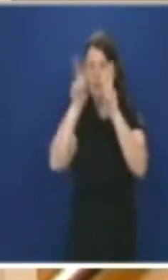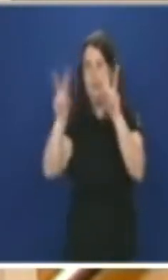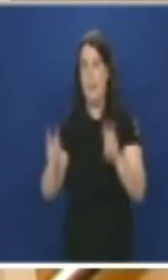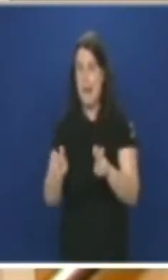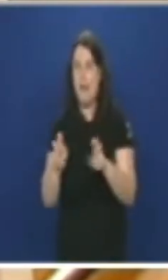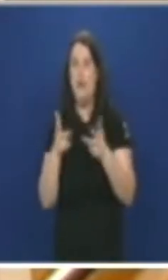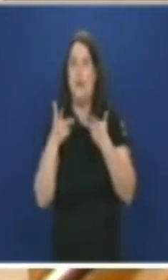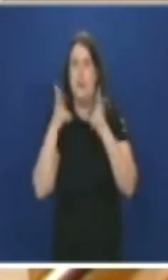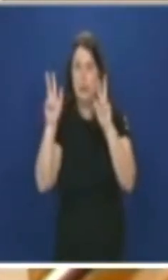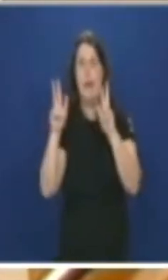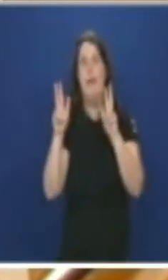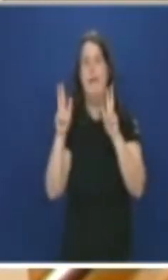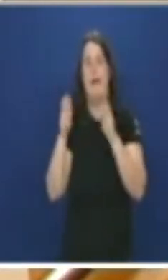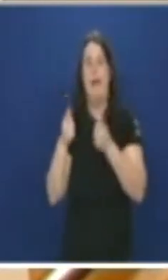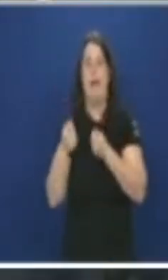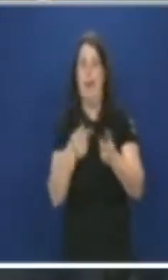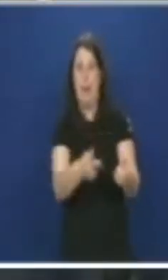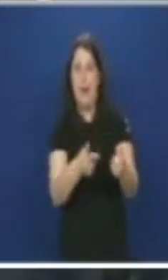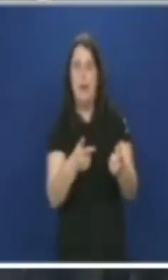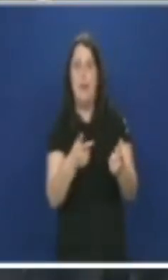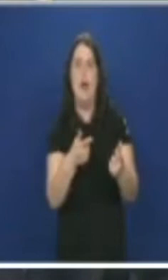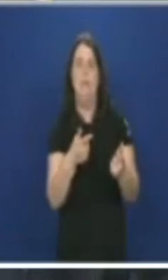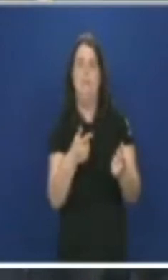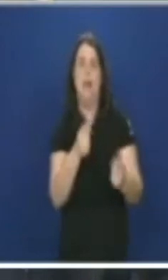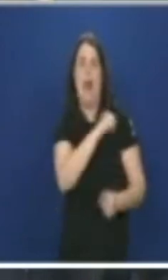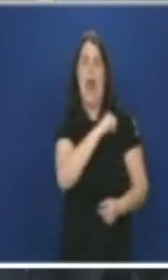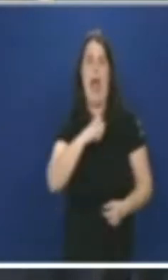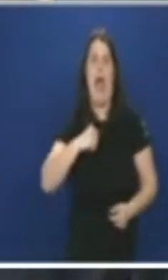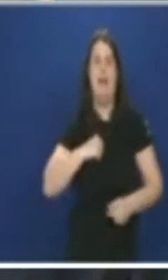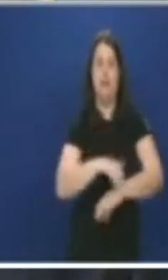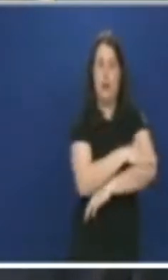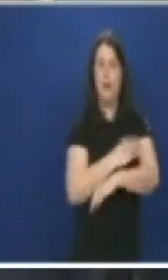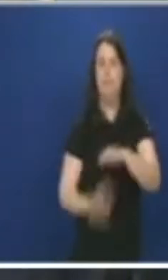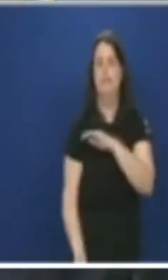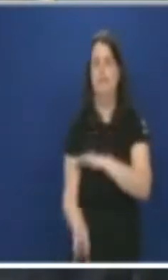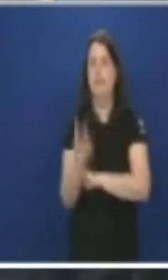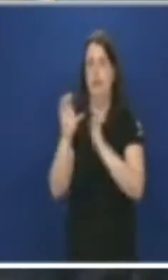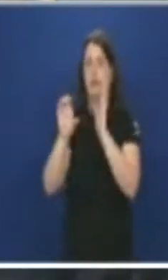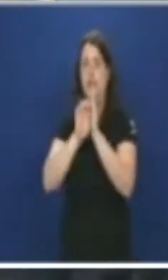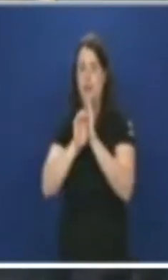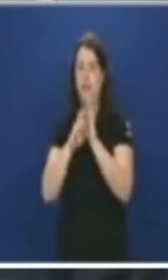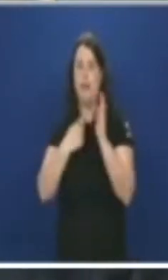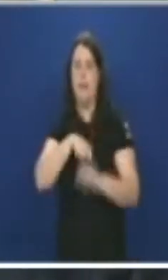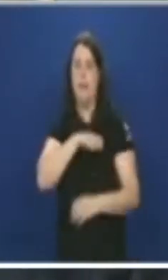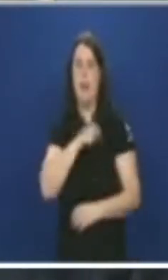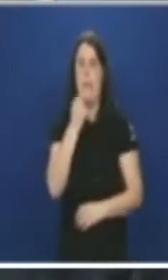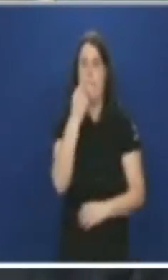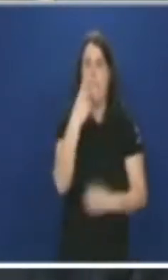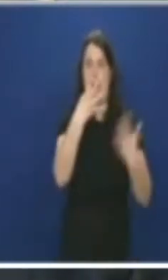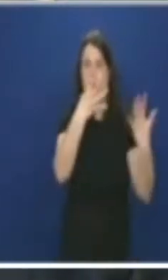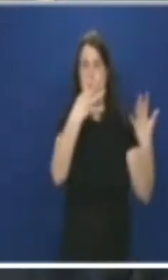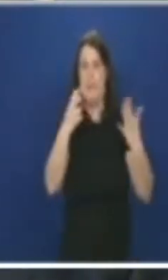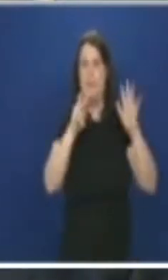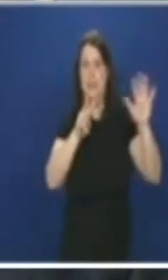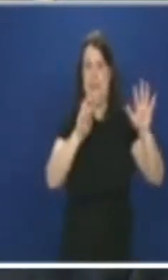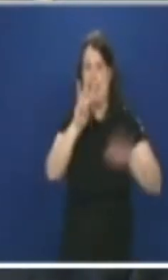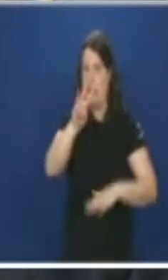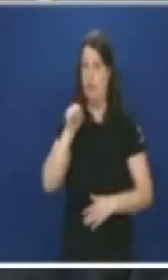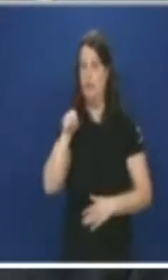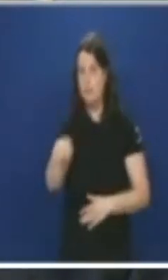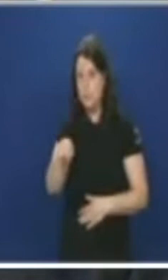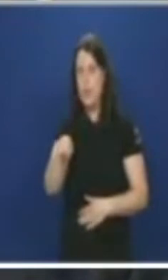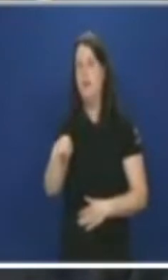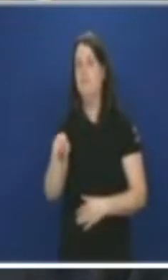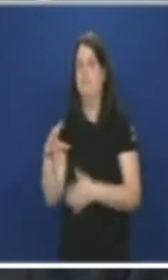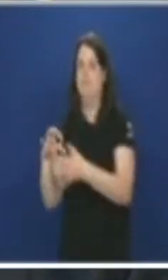pulo e garante o autogoberno é a Constitución Española de 1978. Foi